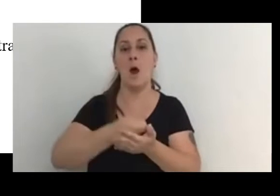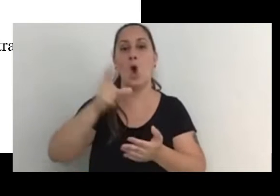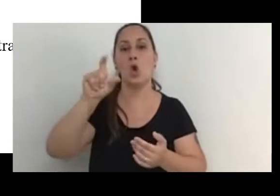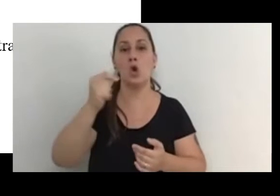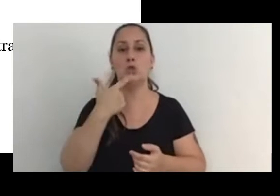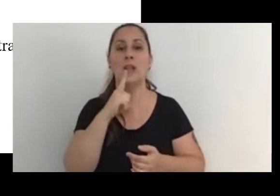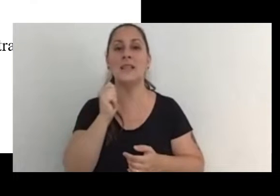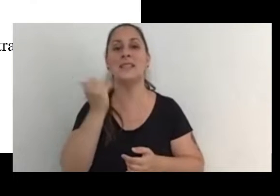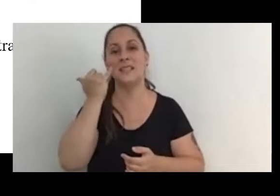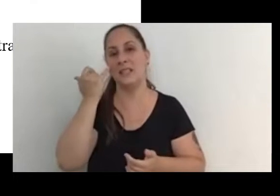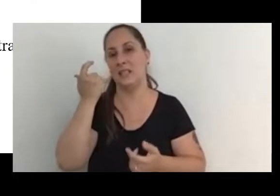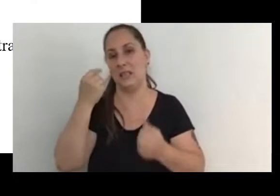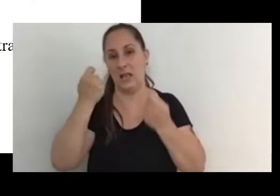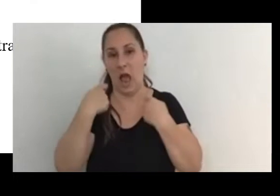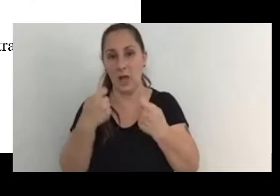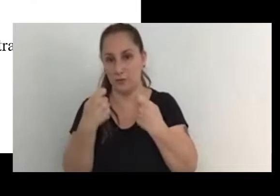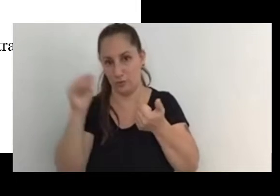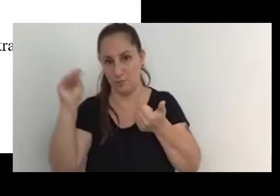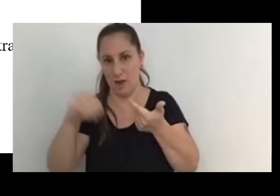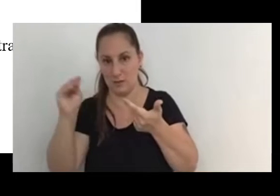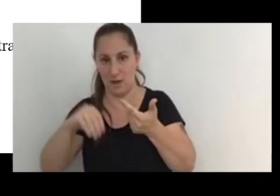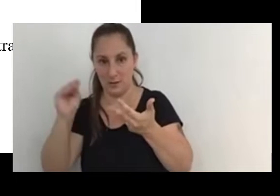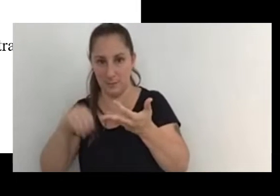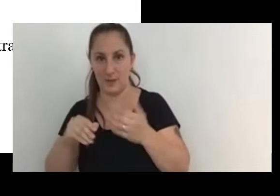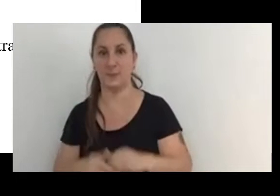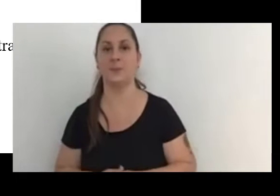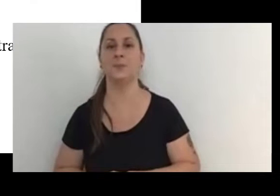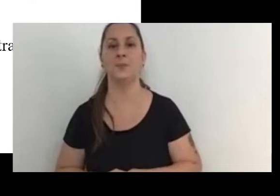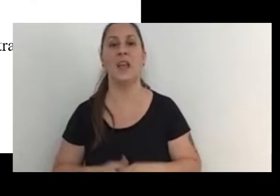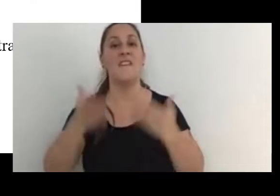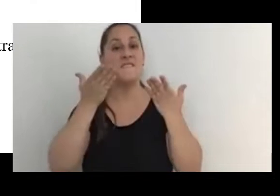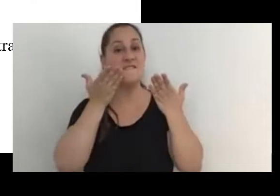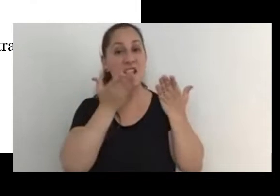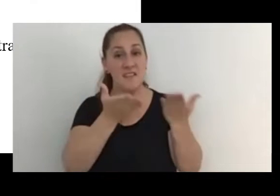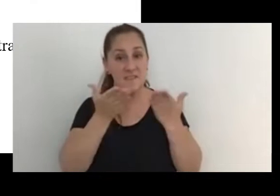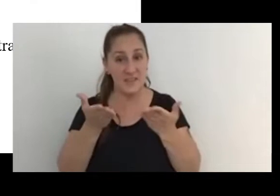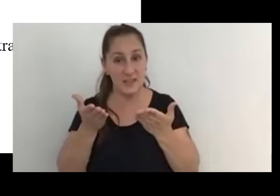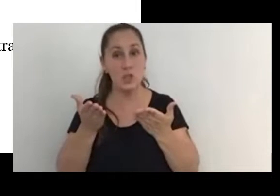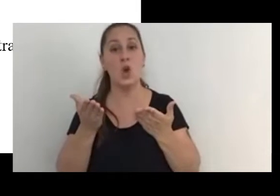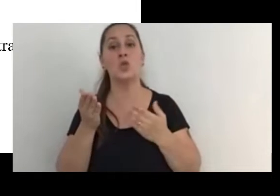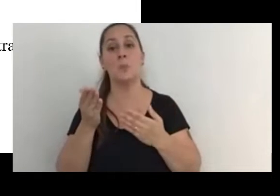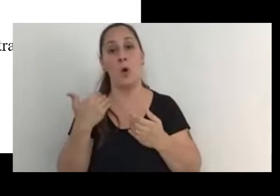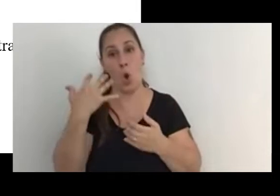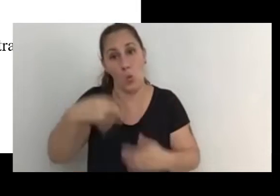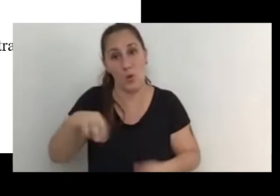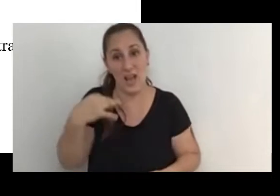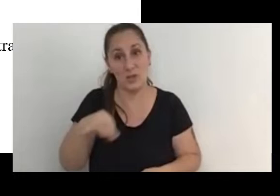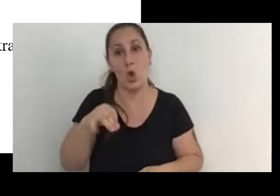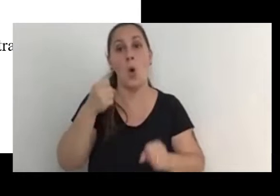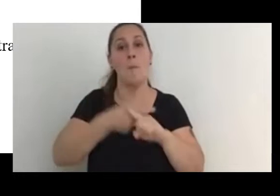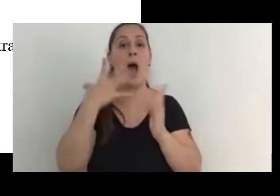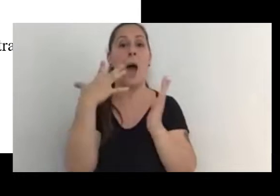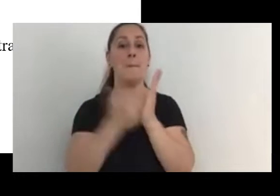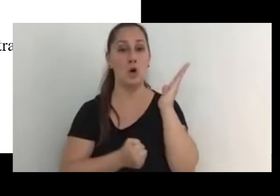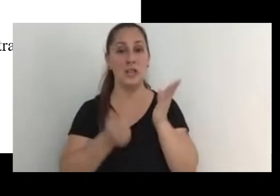causídicos. Se excluyen de los beneficios previstos las obligaciones por aporte